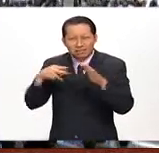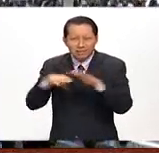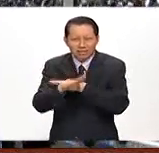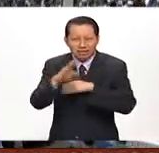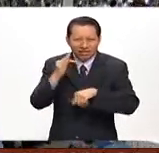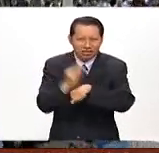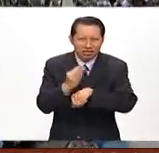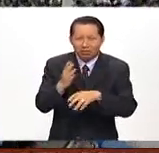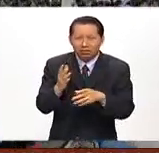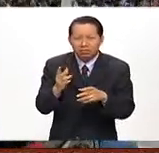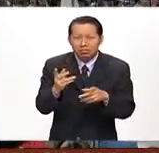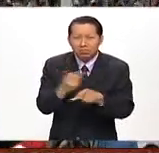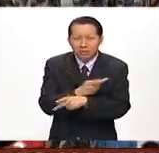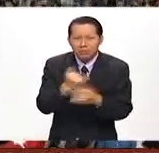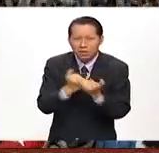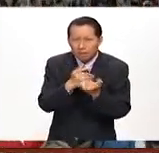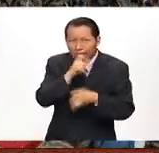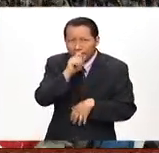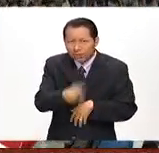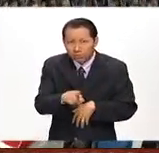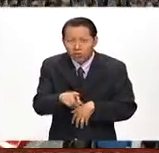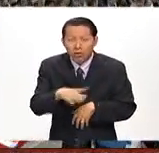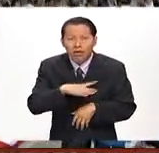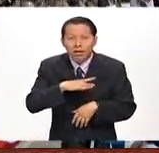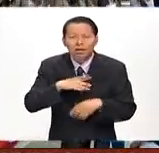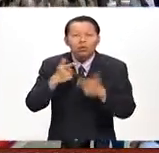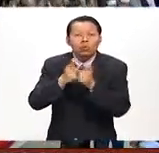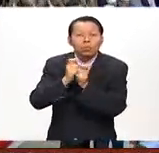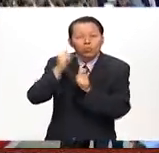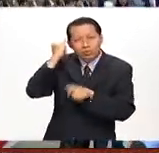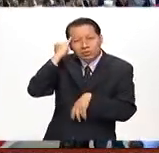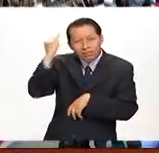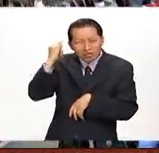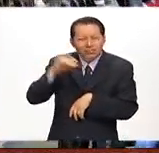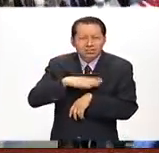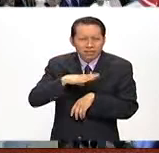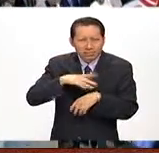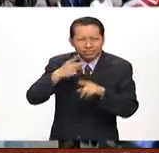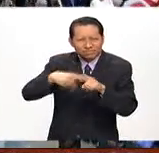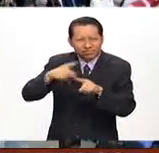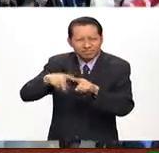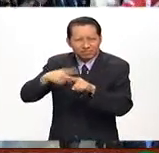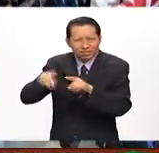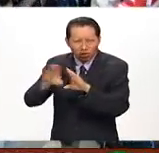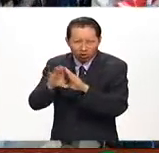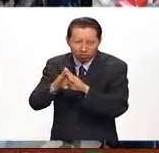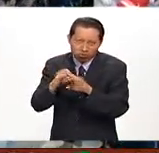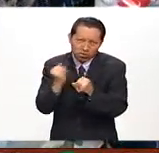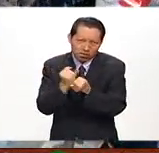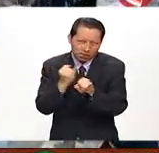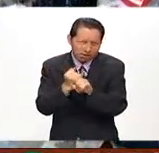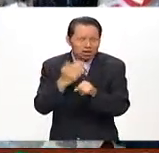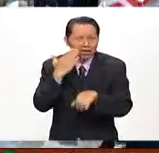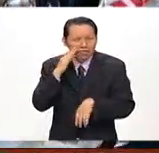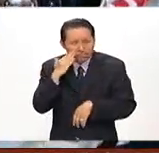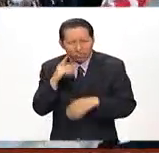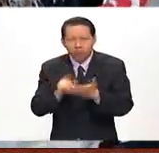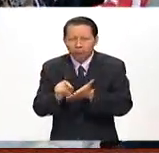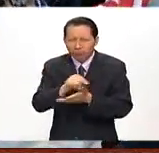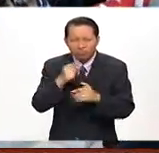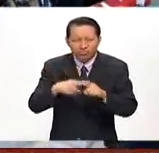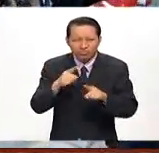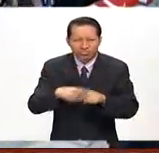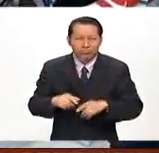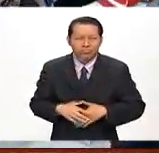además lo vemos también como parte de estos flujos ideológicos que se han acentuado a través de las redes sociales. Claro. Ahora, Arlene,